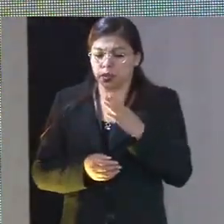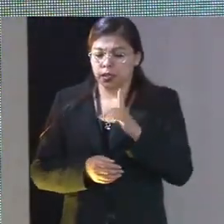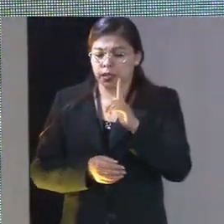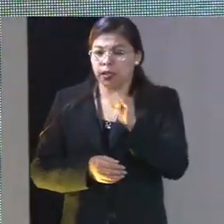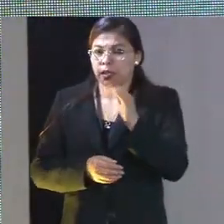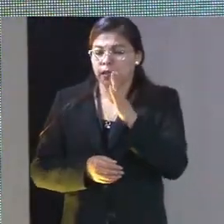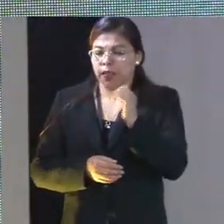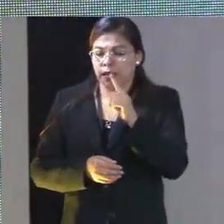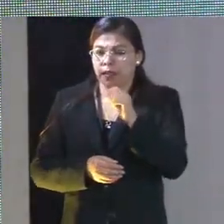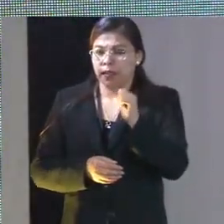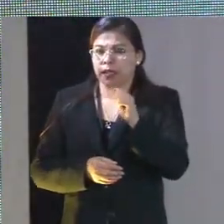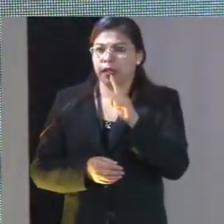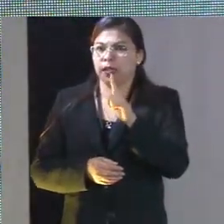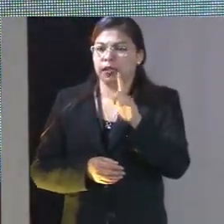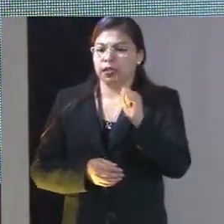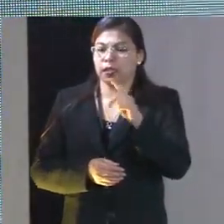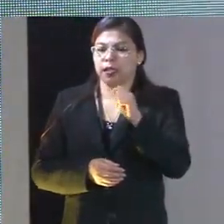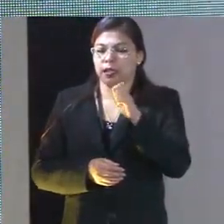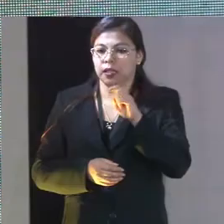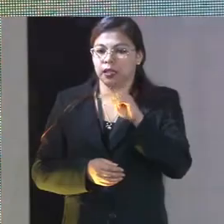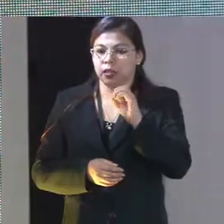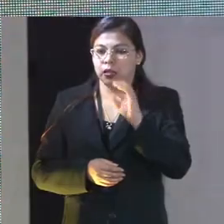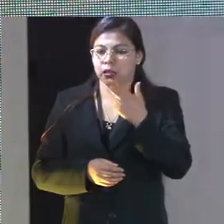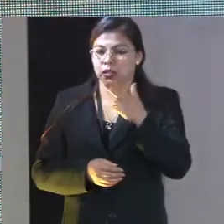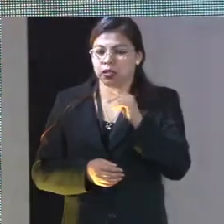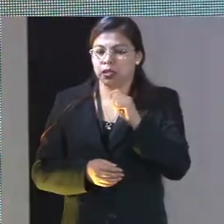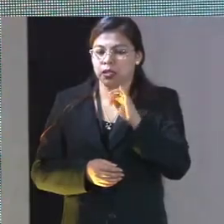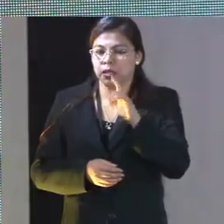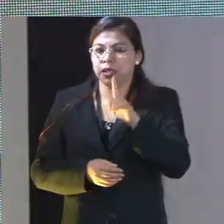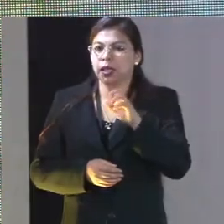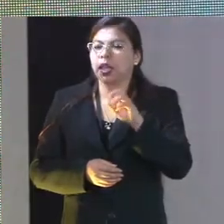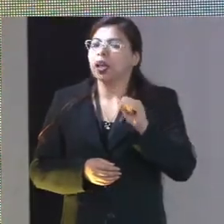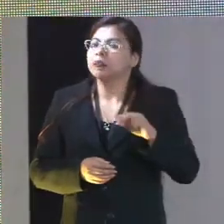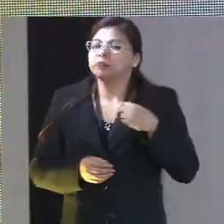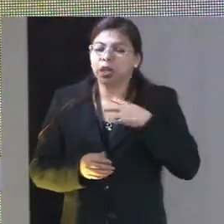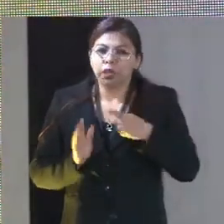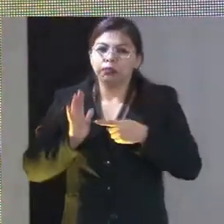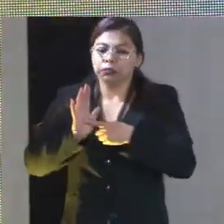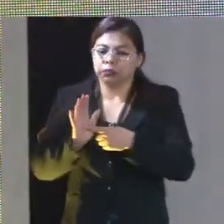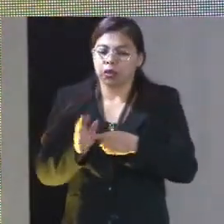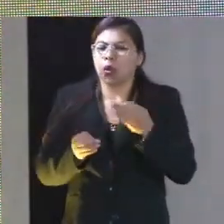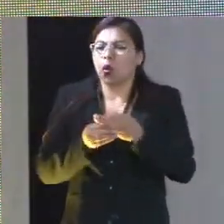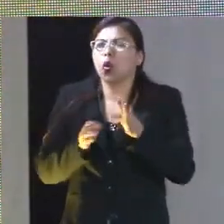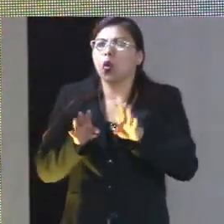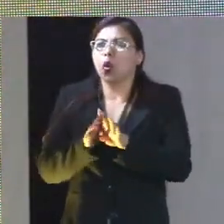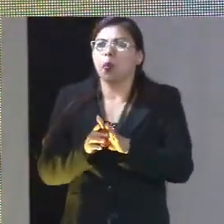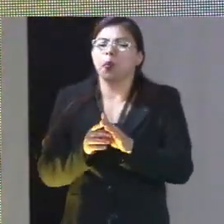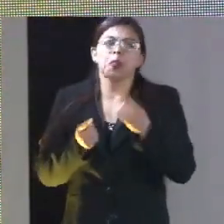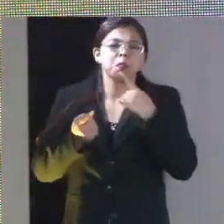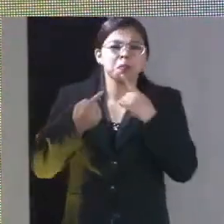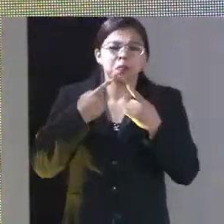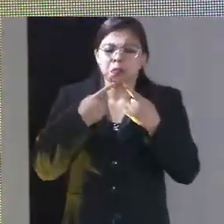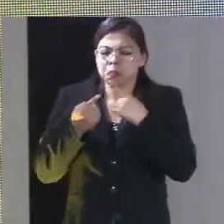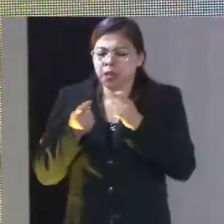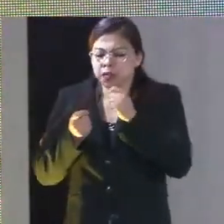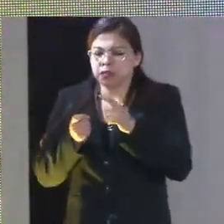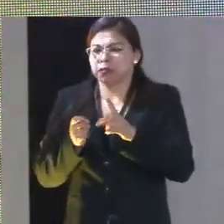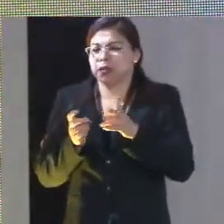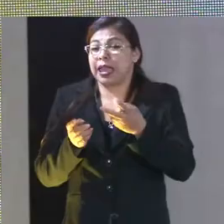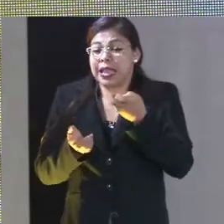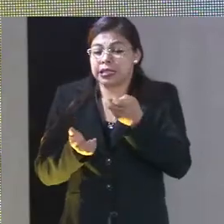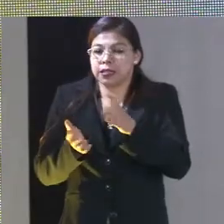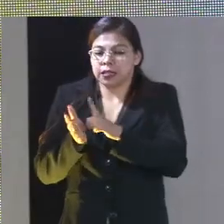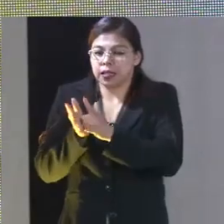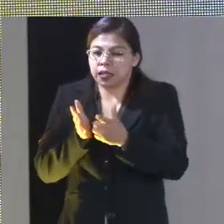batalla por Tenochtitlan, y que vamos a presentar hoy. Yo voy a hacer un comentario general como lector, y él va a hablarnos de este